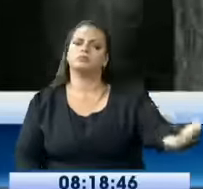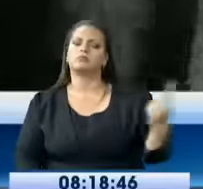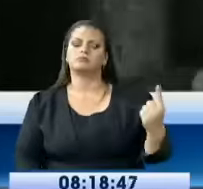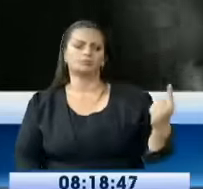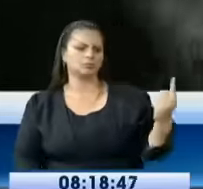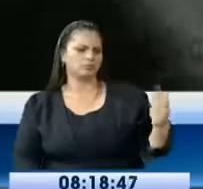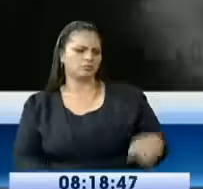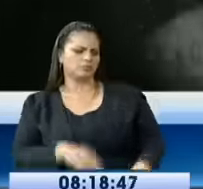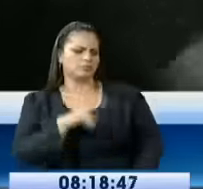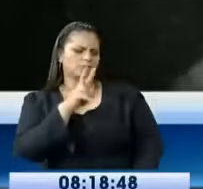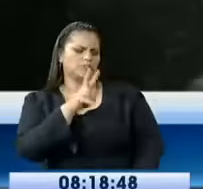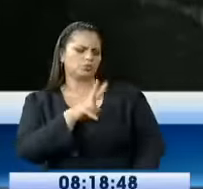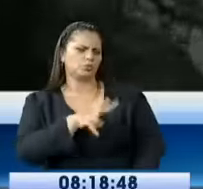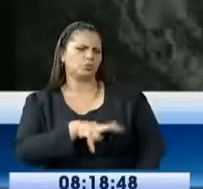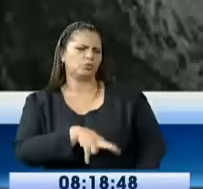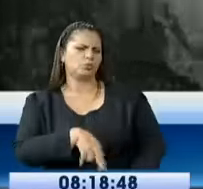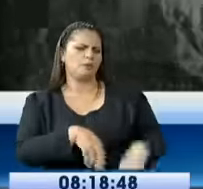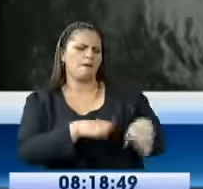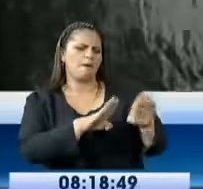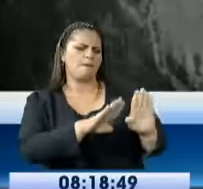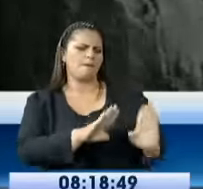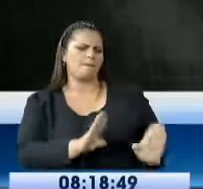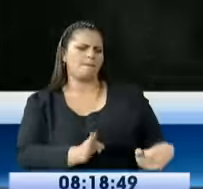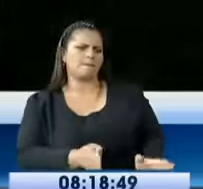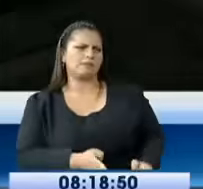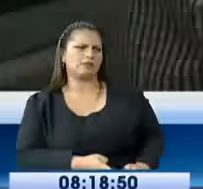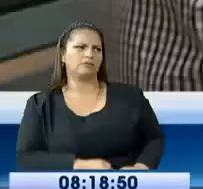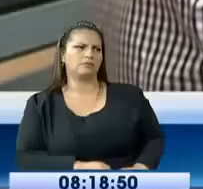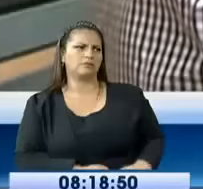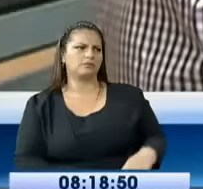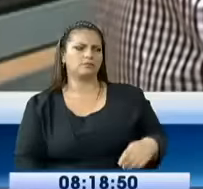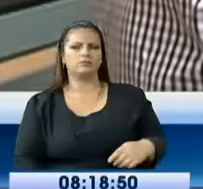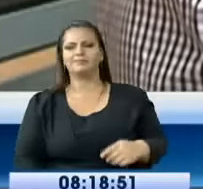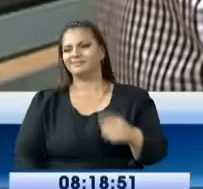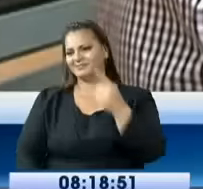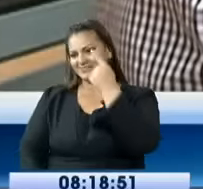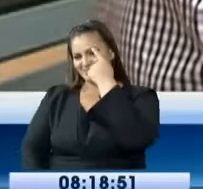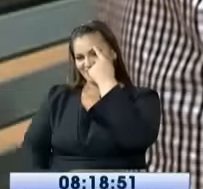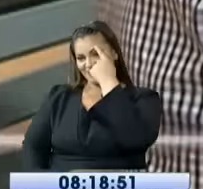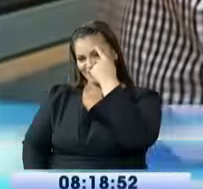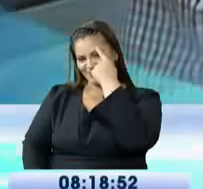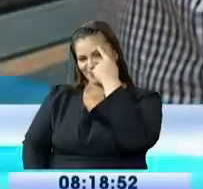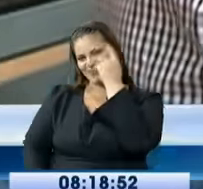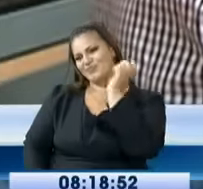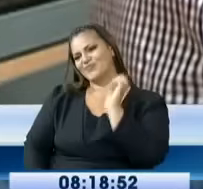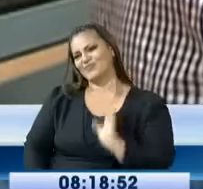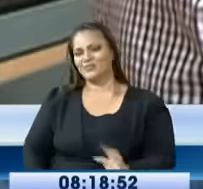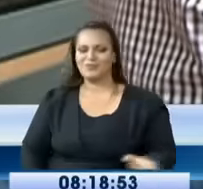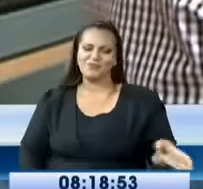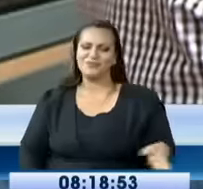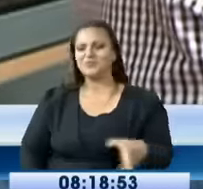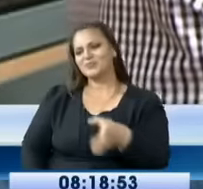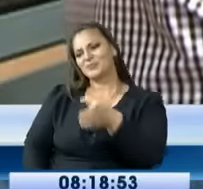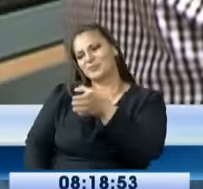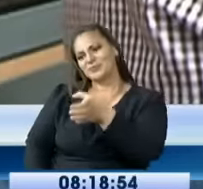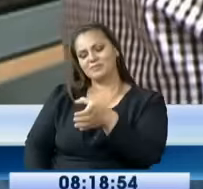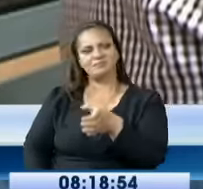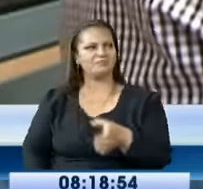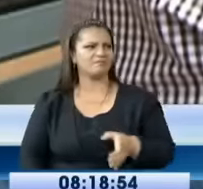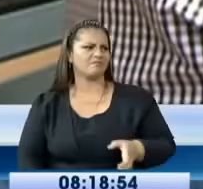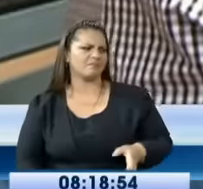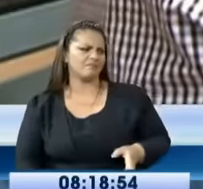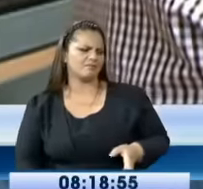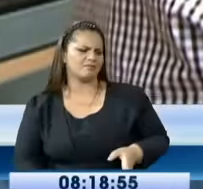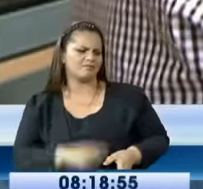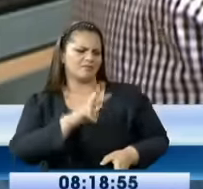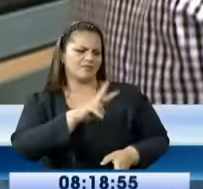encantos y prometía una noche divertida. Lo que nosotros decimos usualmente los chicos guapos, ¿no? O sea, una niña que